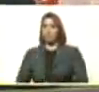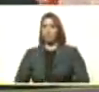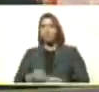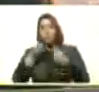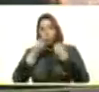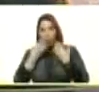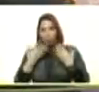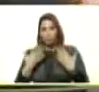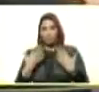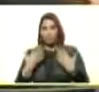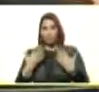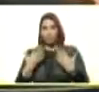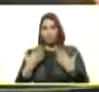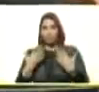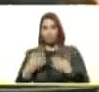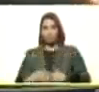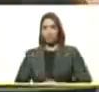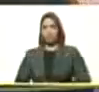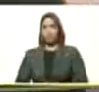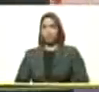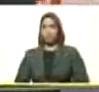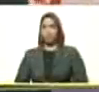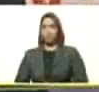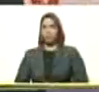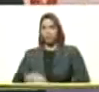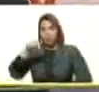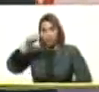Bueno, mi comandante, aquí